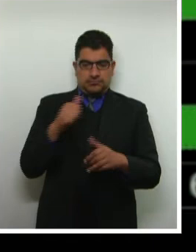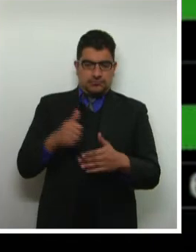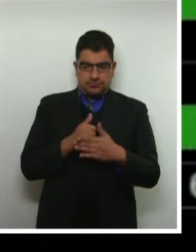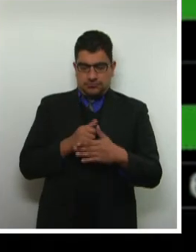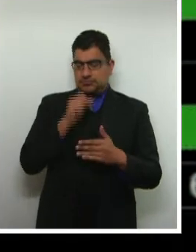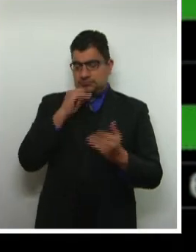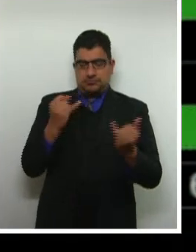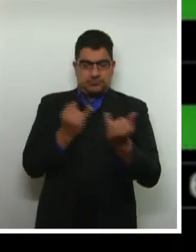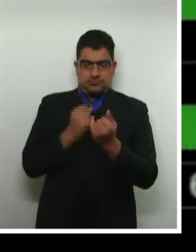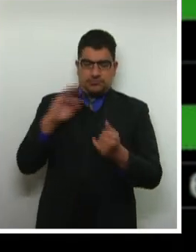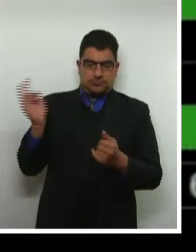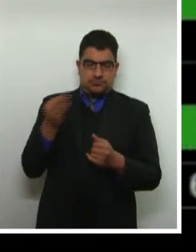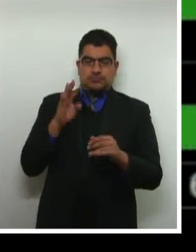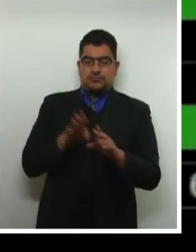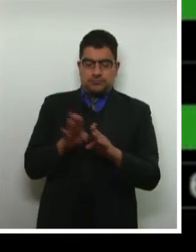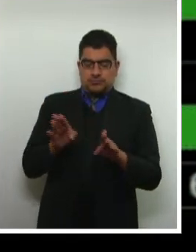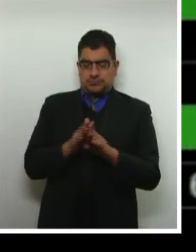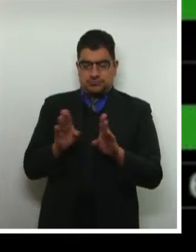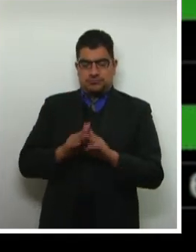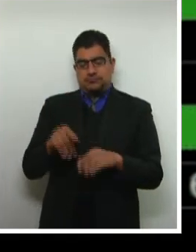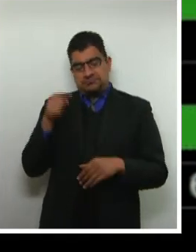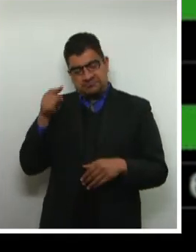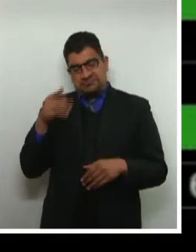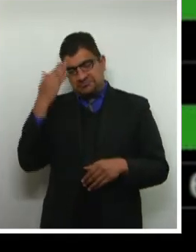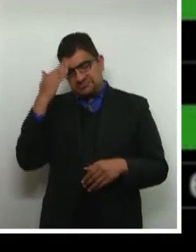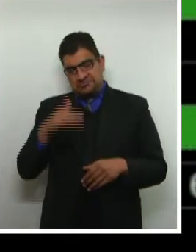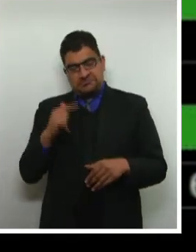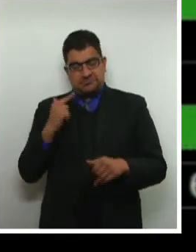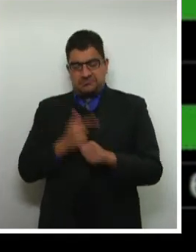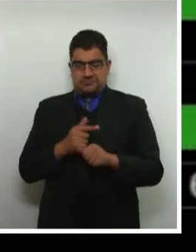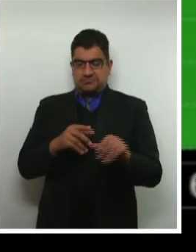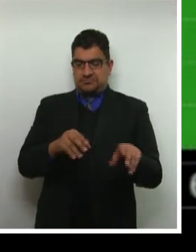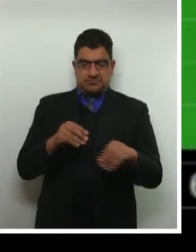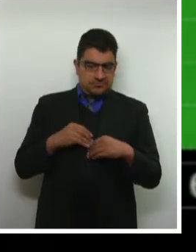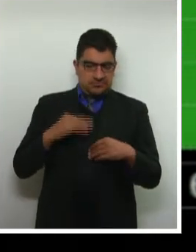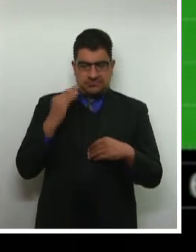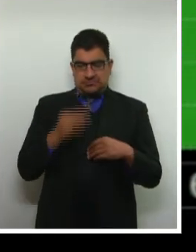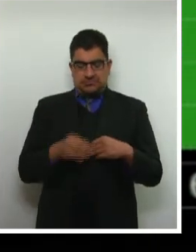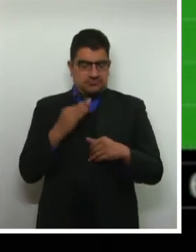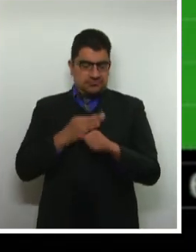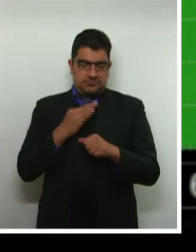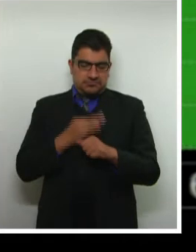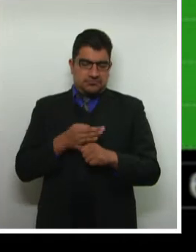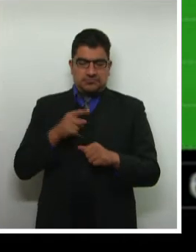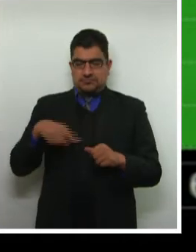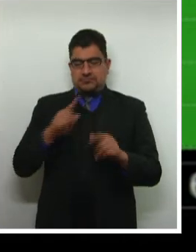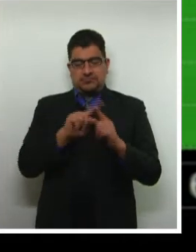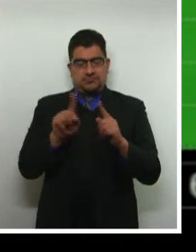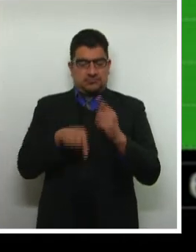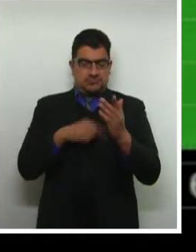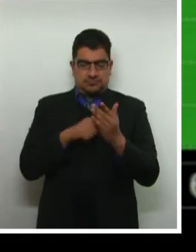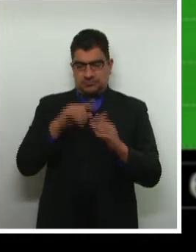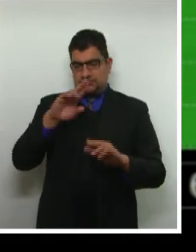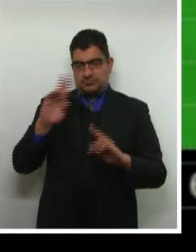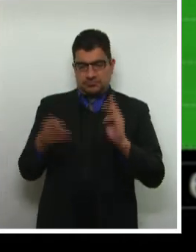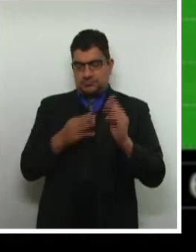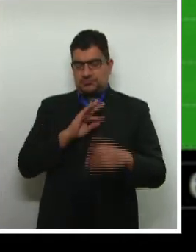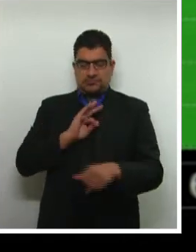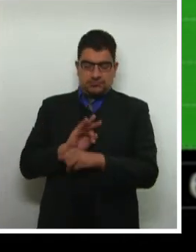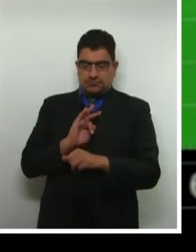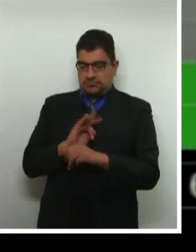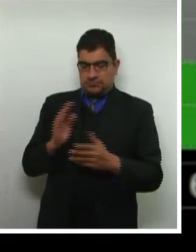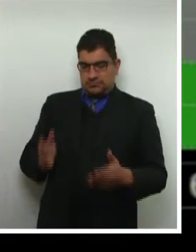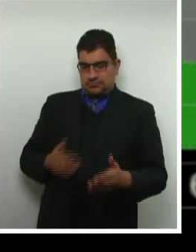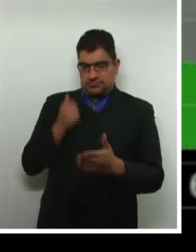las autoridades federales, adoptarán medidas para la conservación y gestión de los sitios declarados Patrimonio de la Humanidad en la